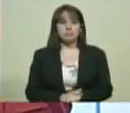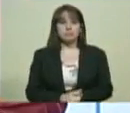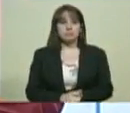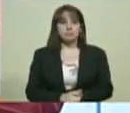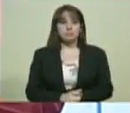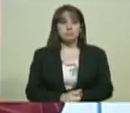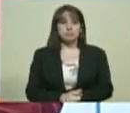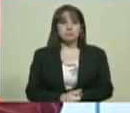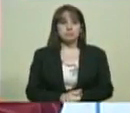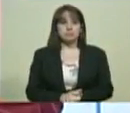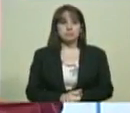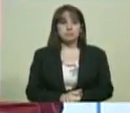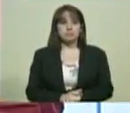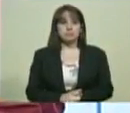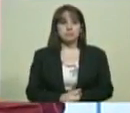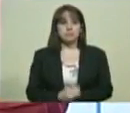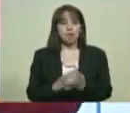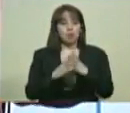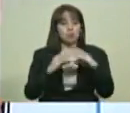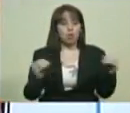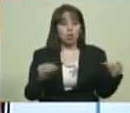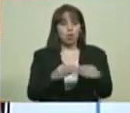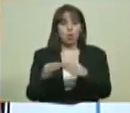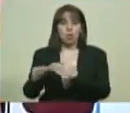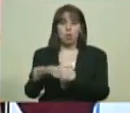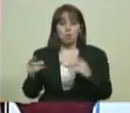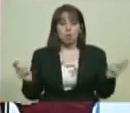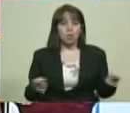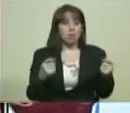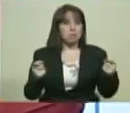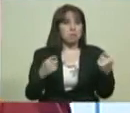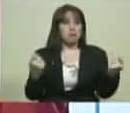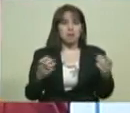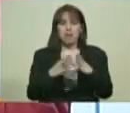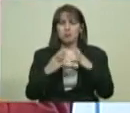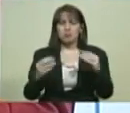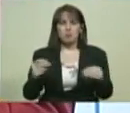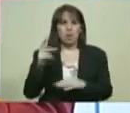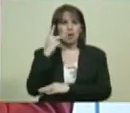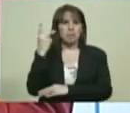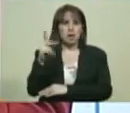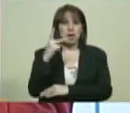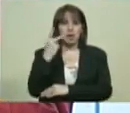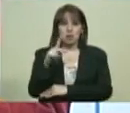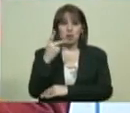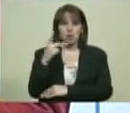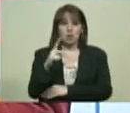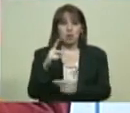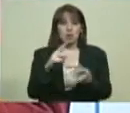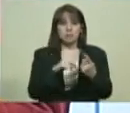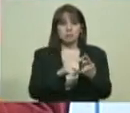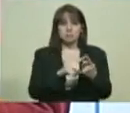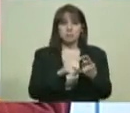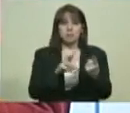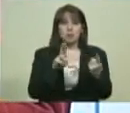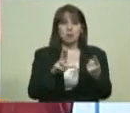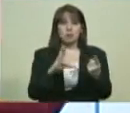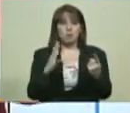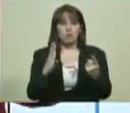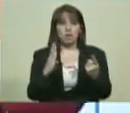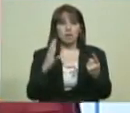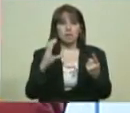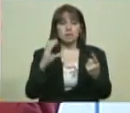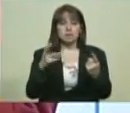Todos los comandos de campaña en todas las parroquias. Todas las unidades de batalla Bolívar Chávez,